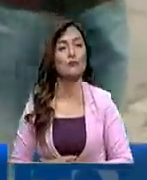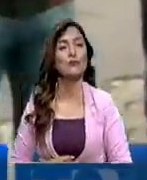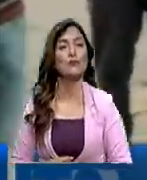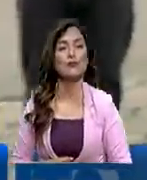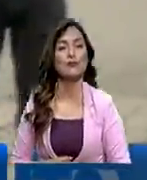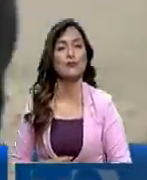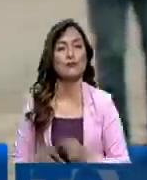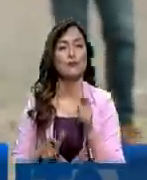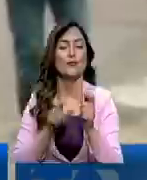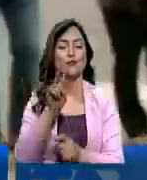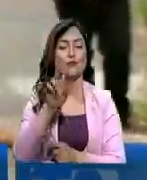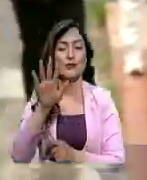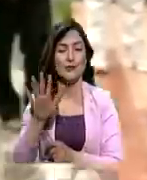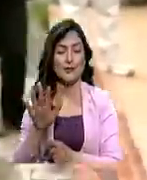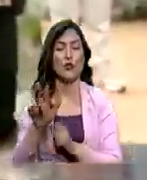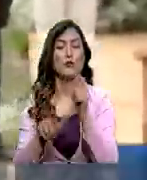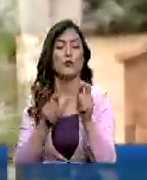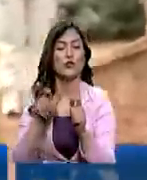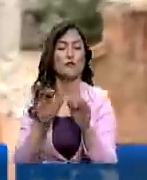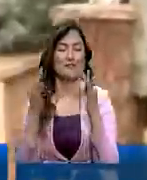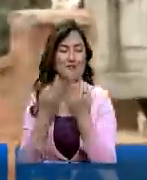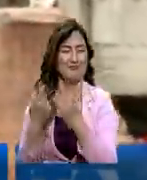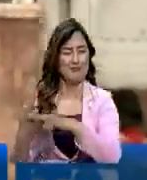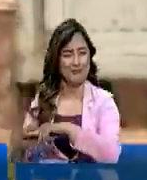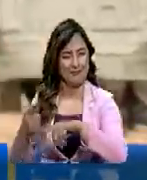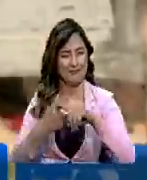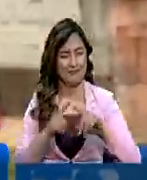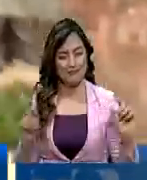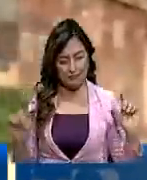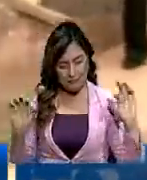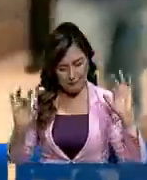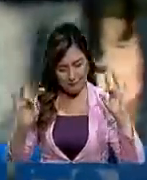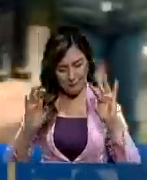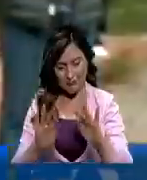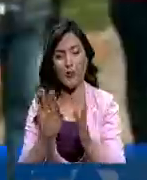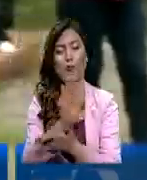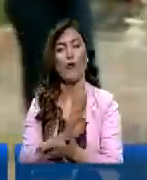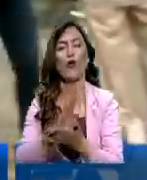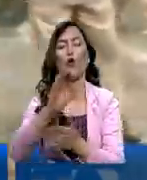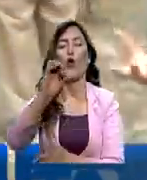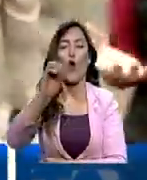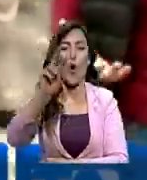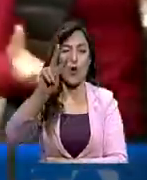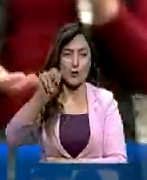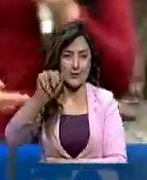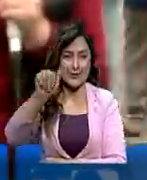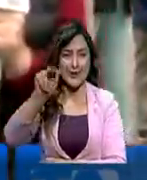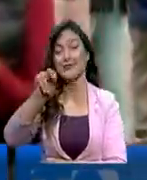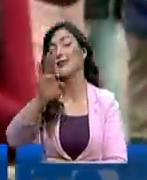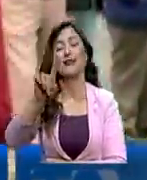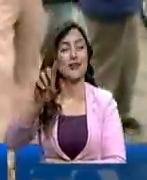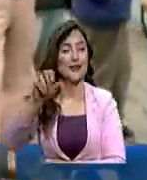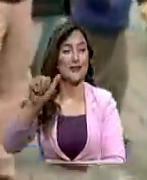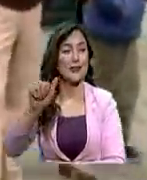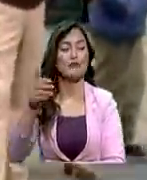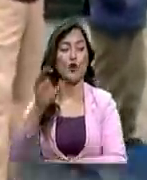menos 25 personas que hoy se han reunido aquí en el barrio Ontaneda, en Conocoto, al suroriente de la capital, para exigir una respuesta en la empresa